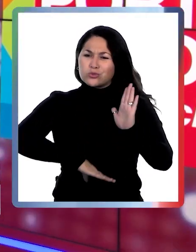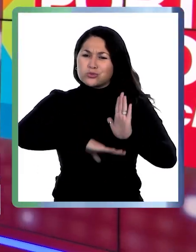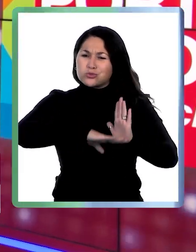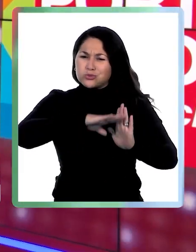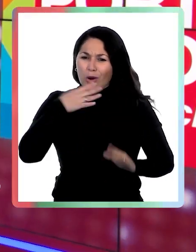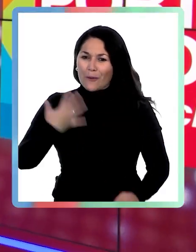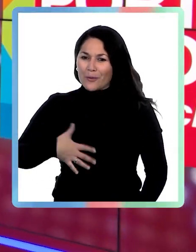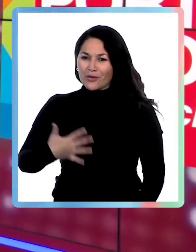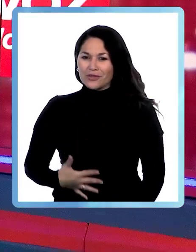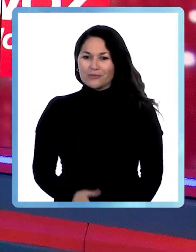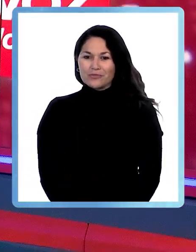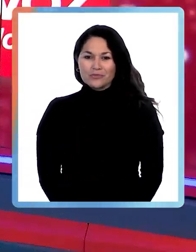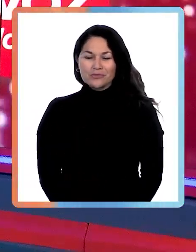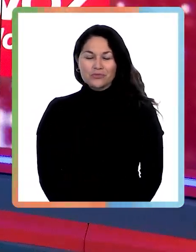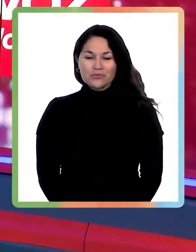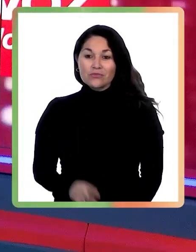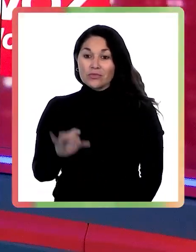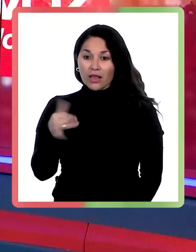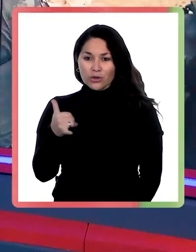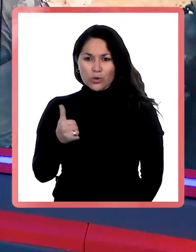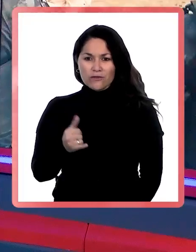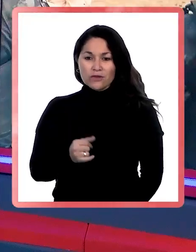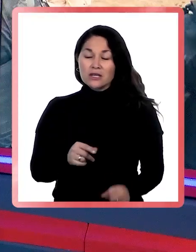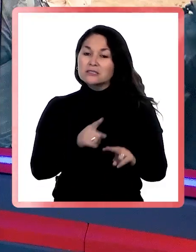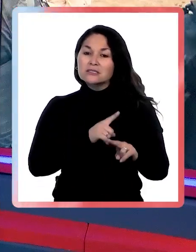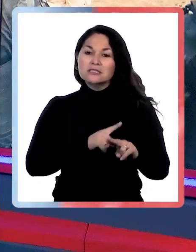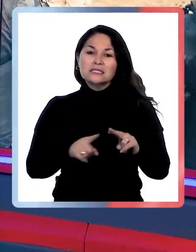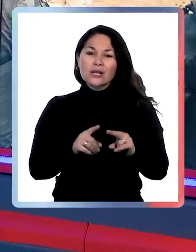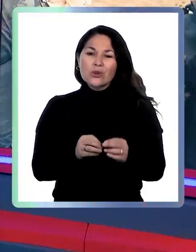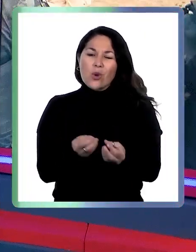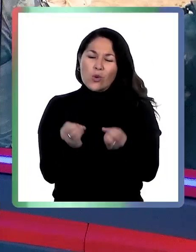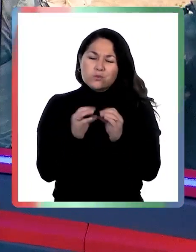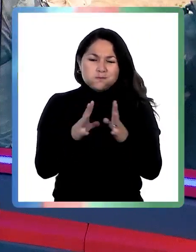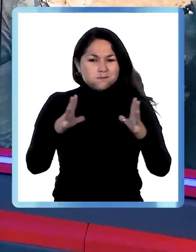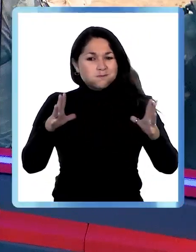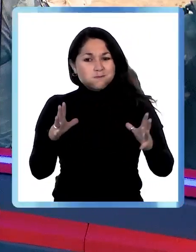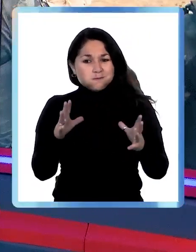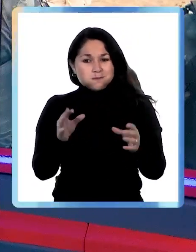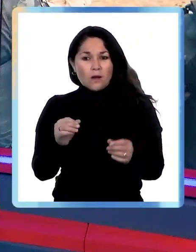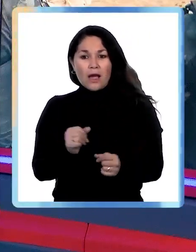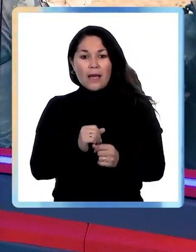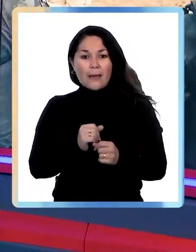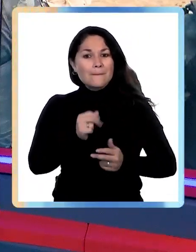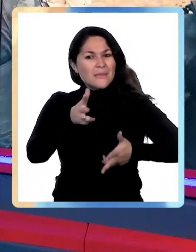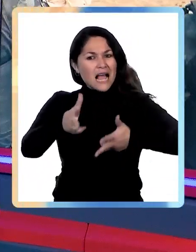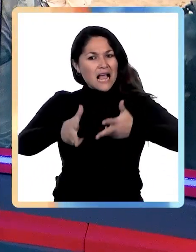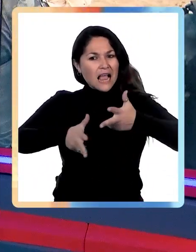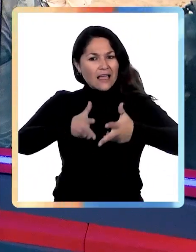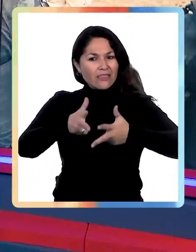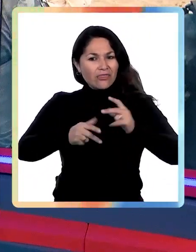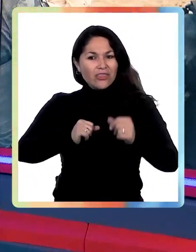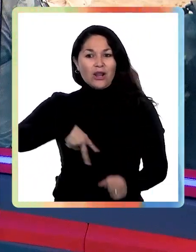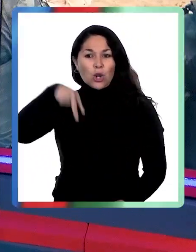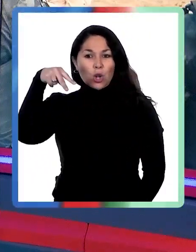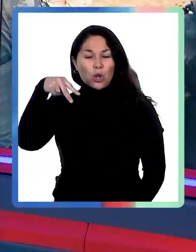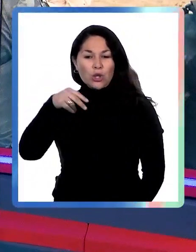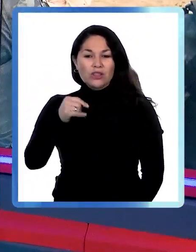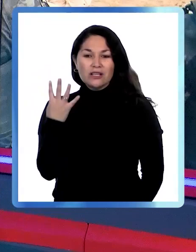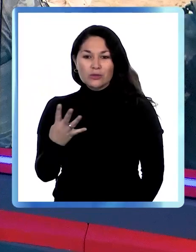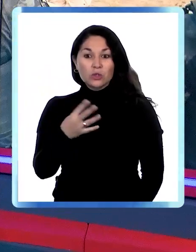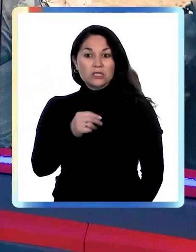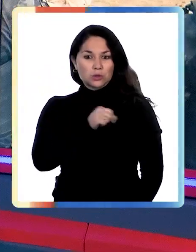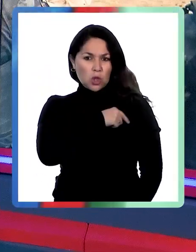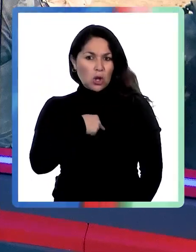importantes de la jornada este jueves se realizó un megaoperativo llamado tren del Norte 4 en el cerro